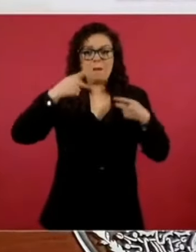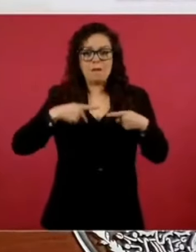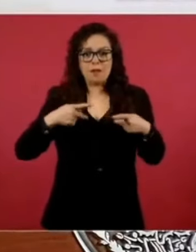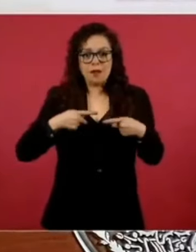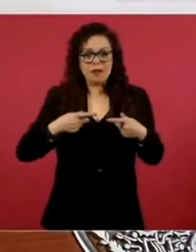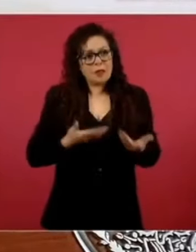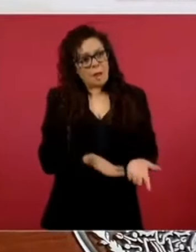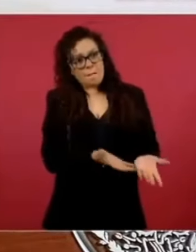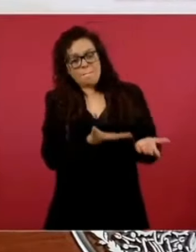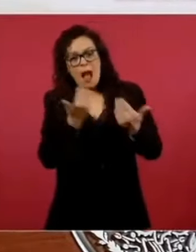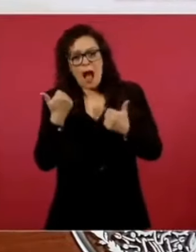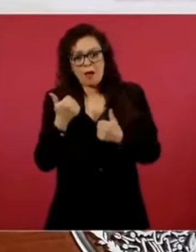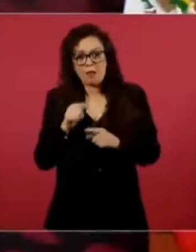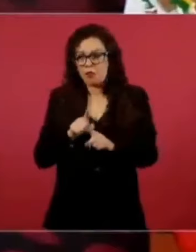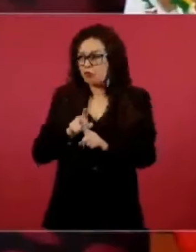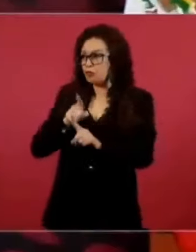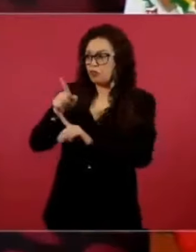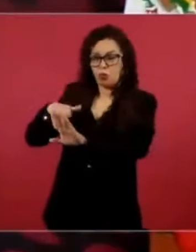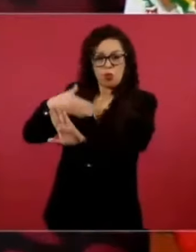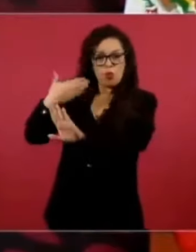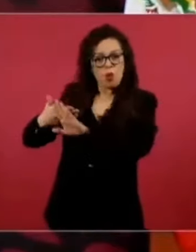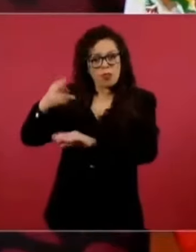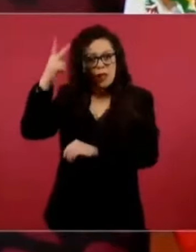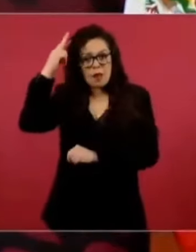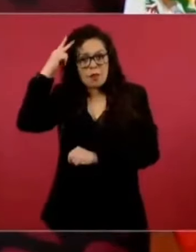en contra de Porfirio Díaz.